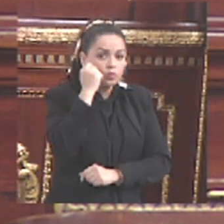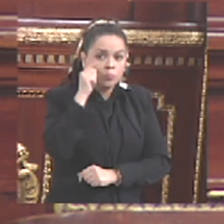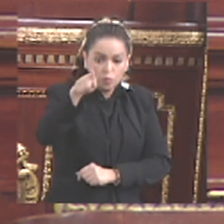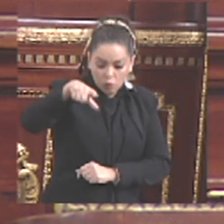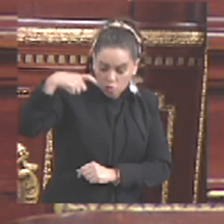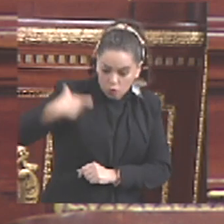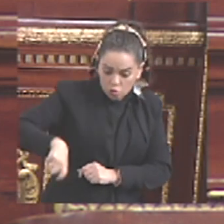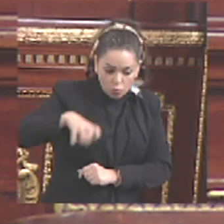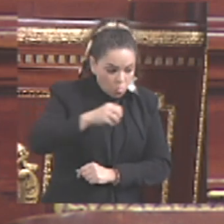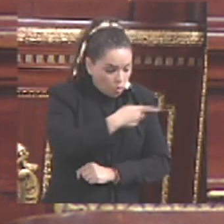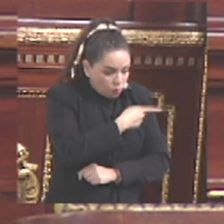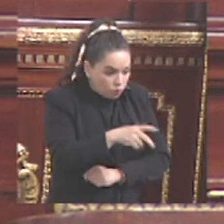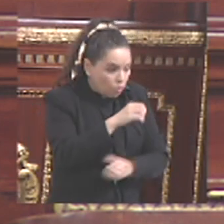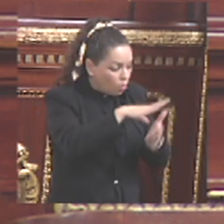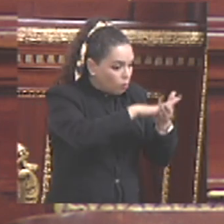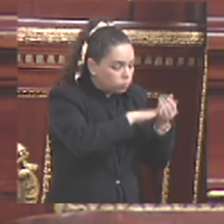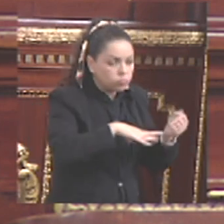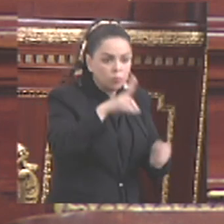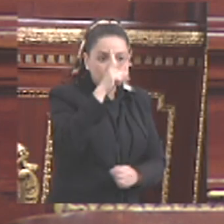vivienda perdida.